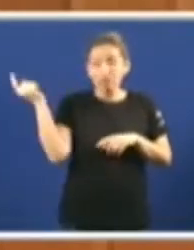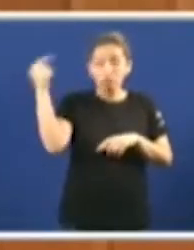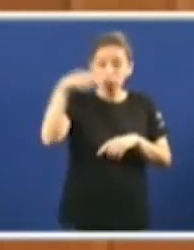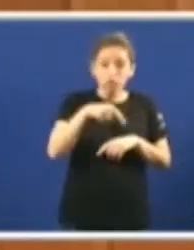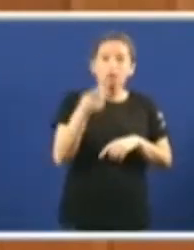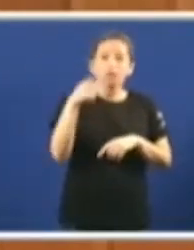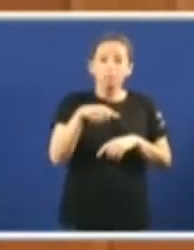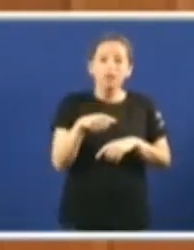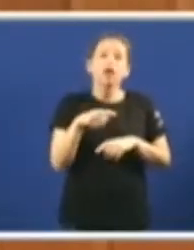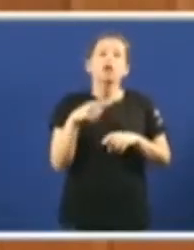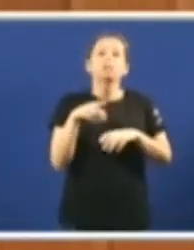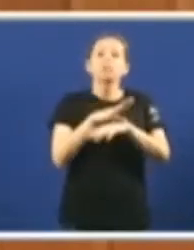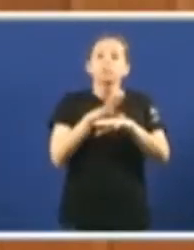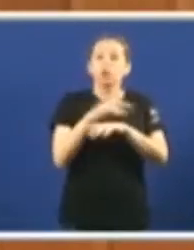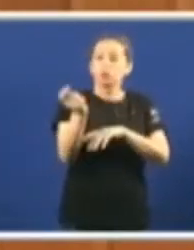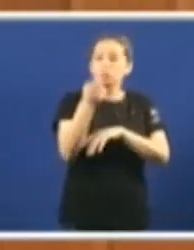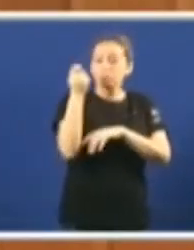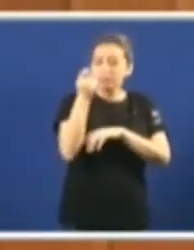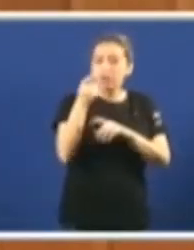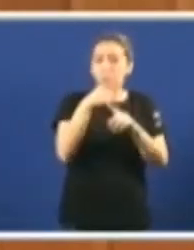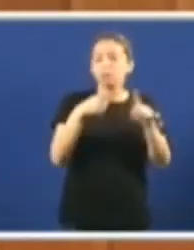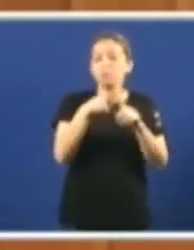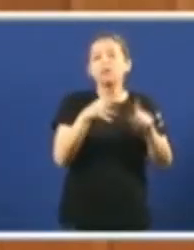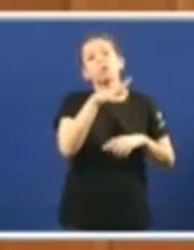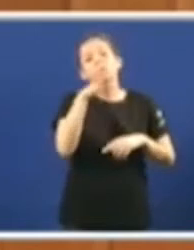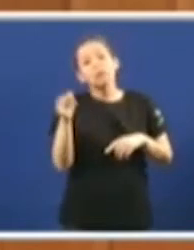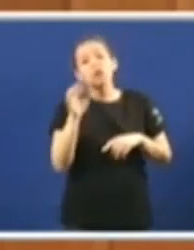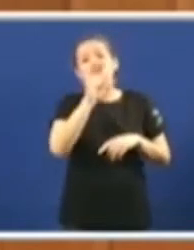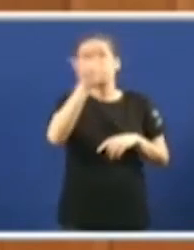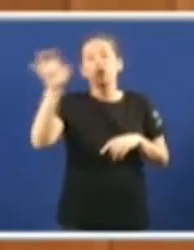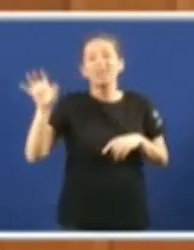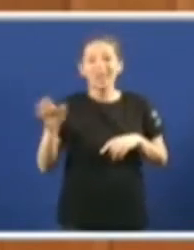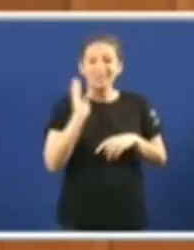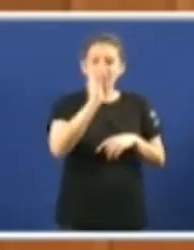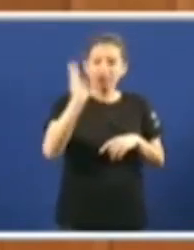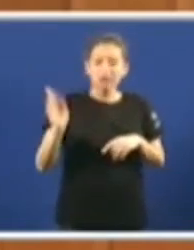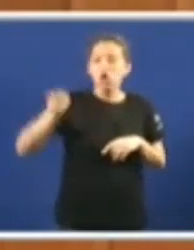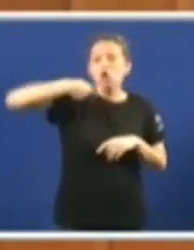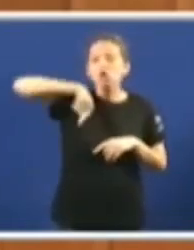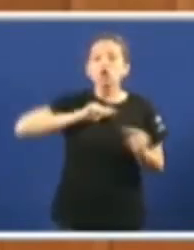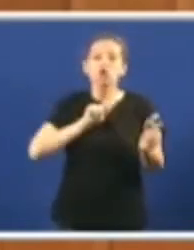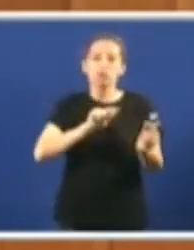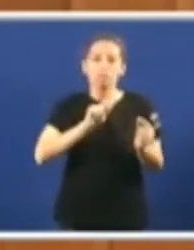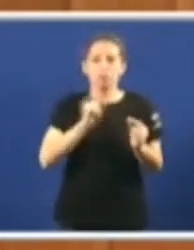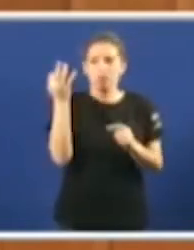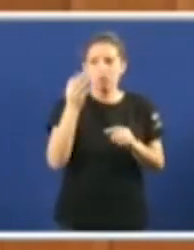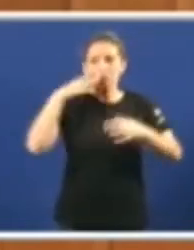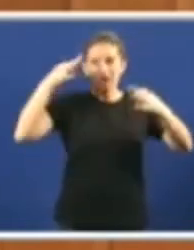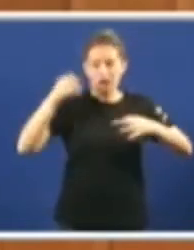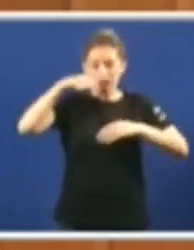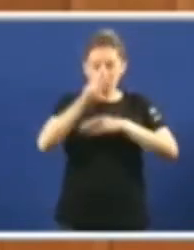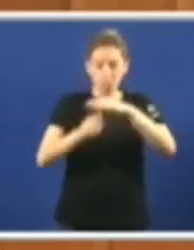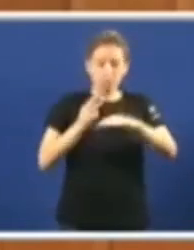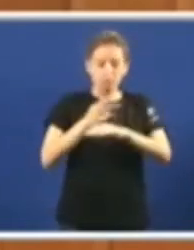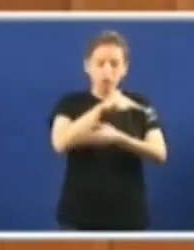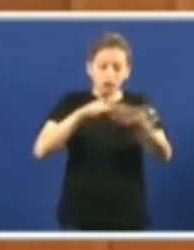Alimentación e Medio Ambiente e as comunidades autónomas afectadas. Precisamos incorporar este debate de maneira moito máis real ao Parlamento de Galicia